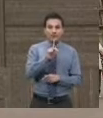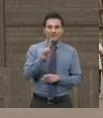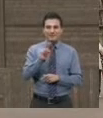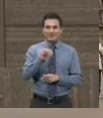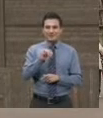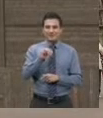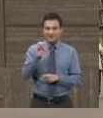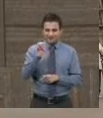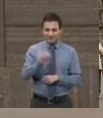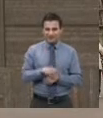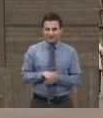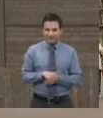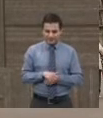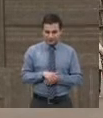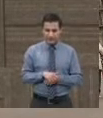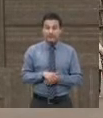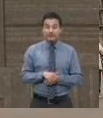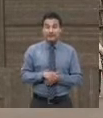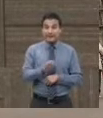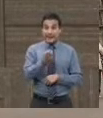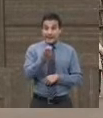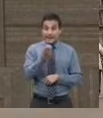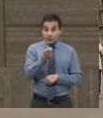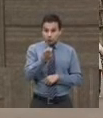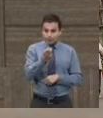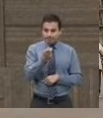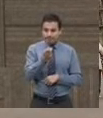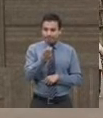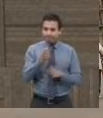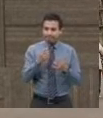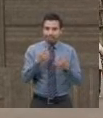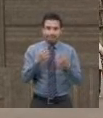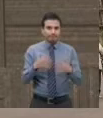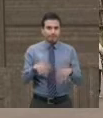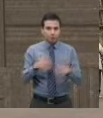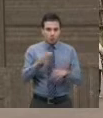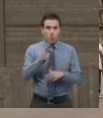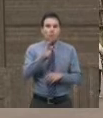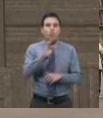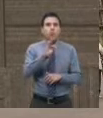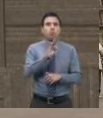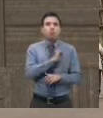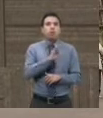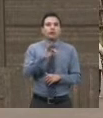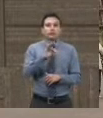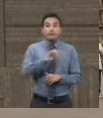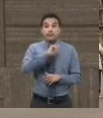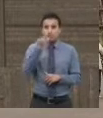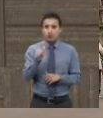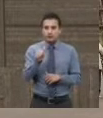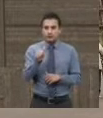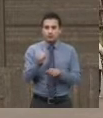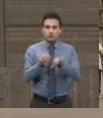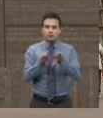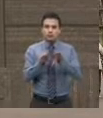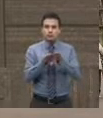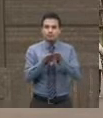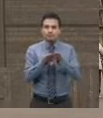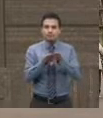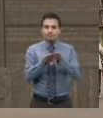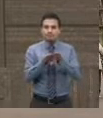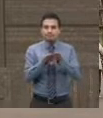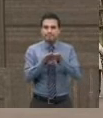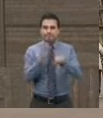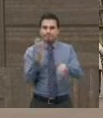México, lo cual permita ser un insumo indispensable para dar un seguimiento especial a dicho